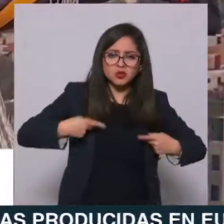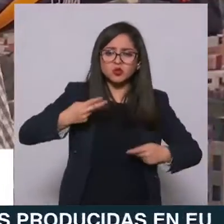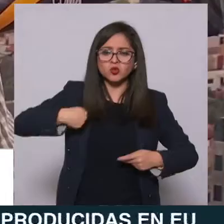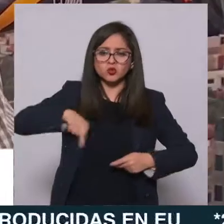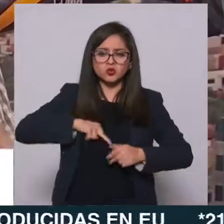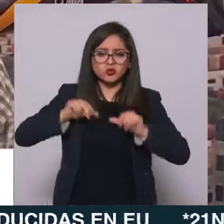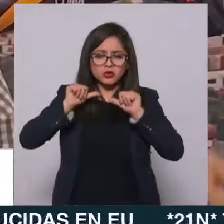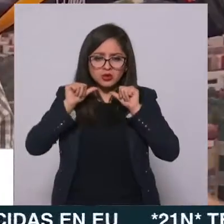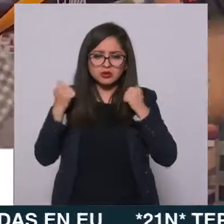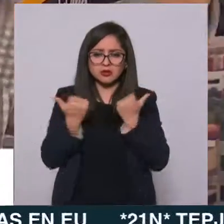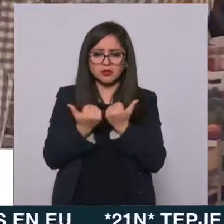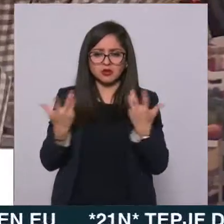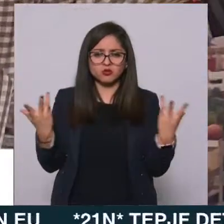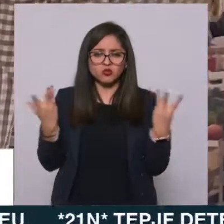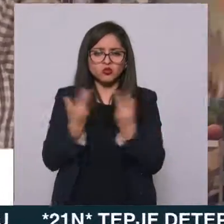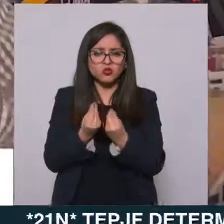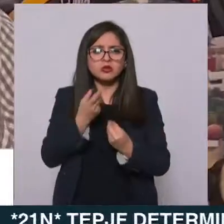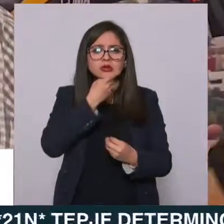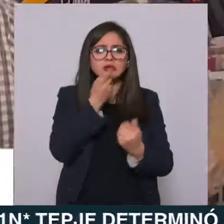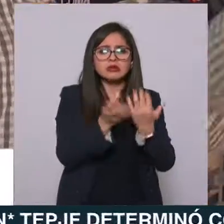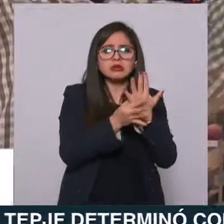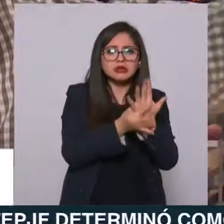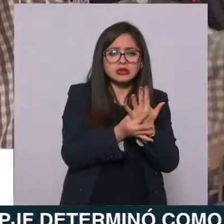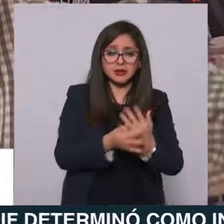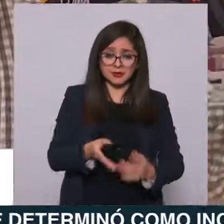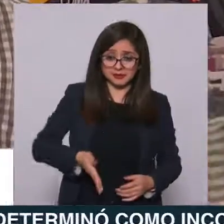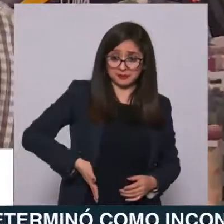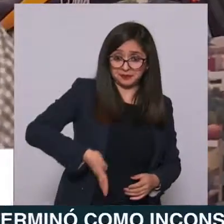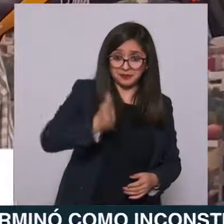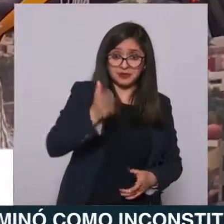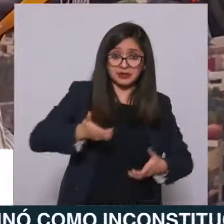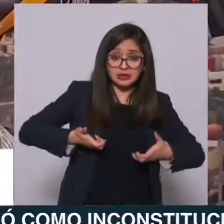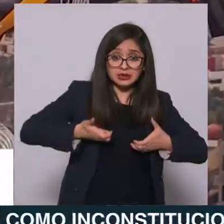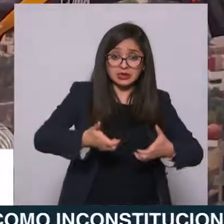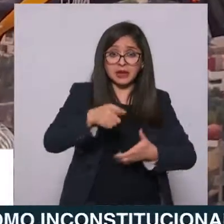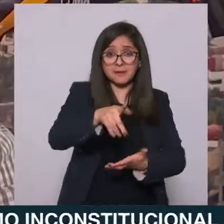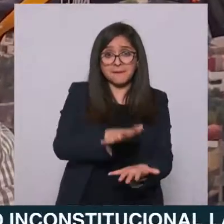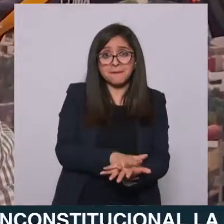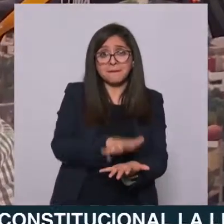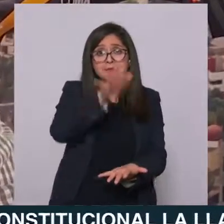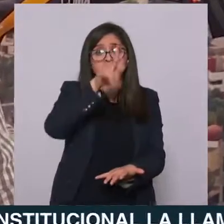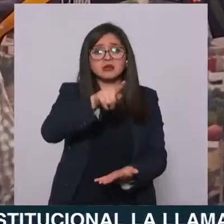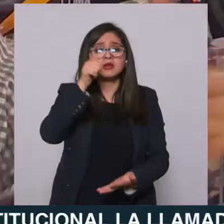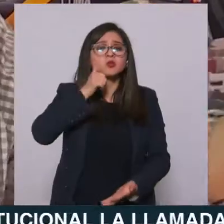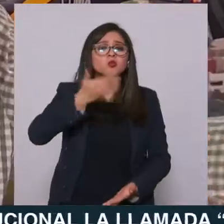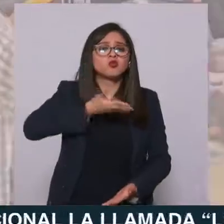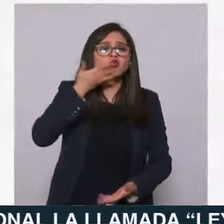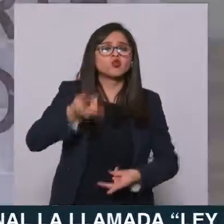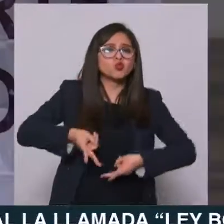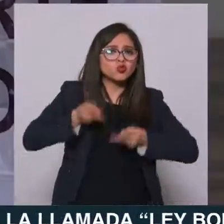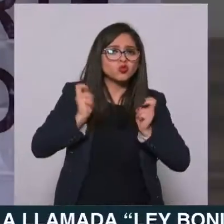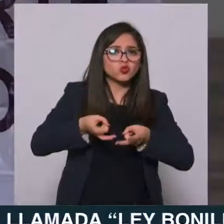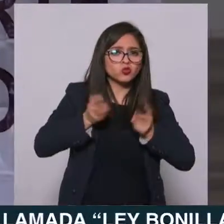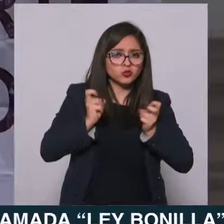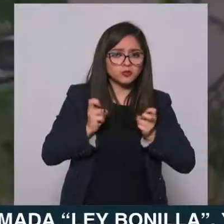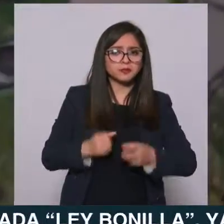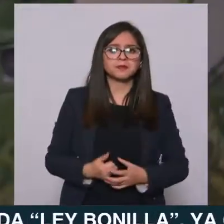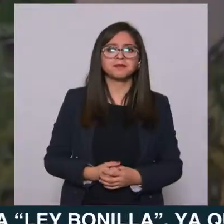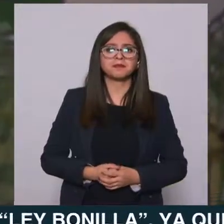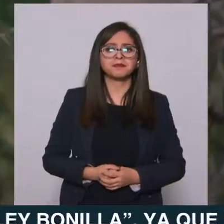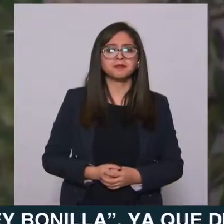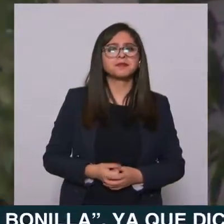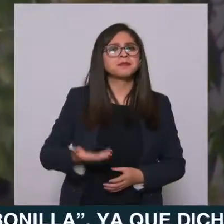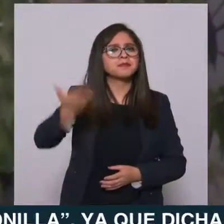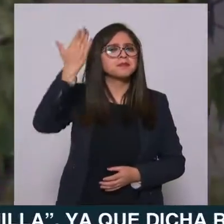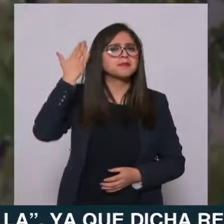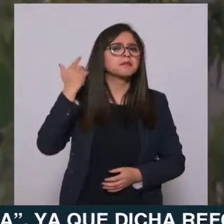con los ciudadanos y ellos dicen, en esta calle es donde más incidentes delictivos hemos tenido. Lo que inició